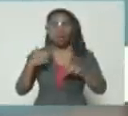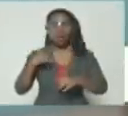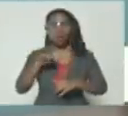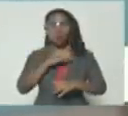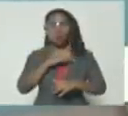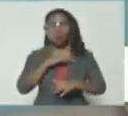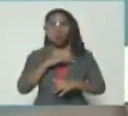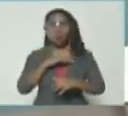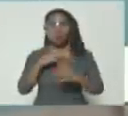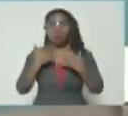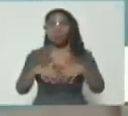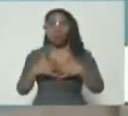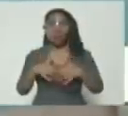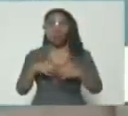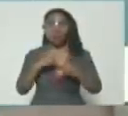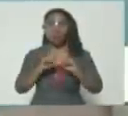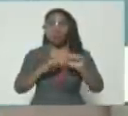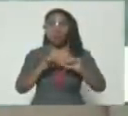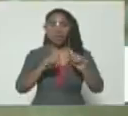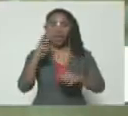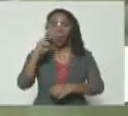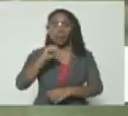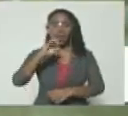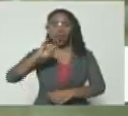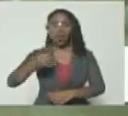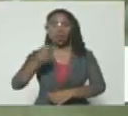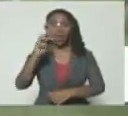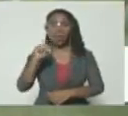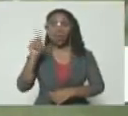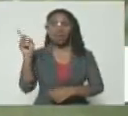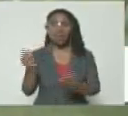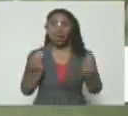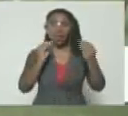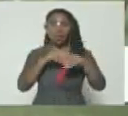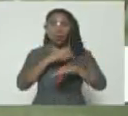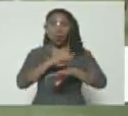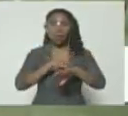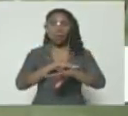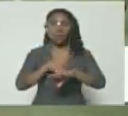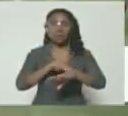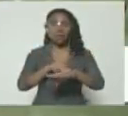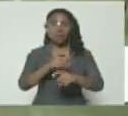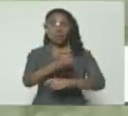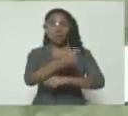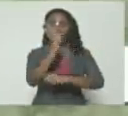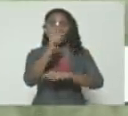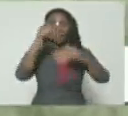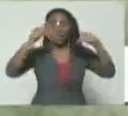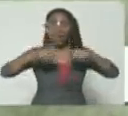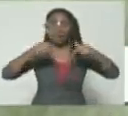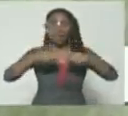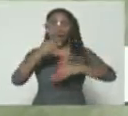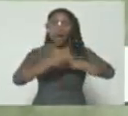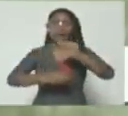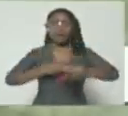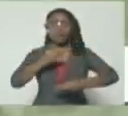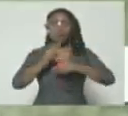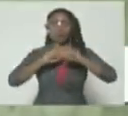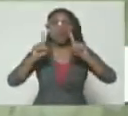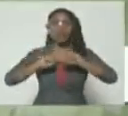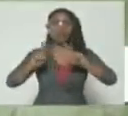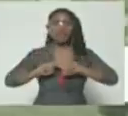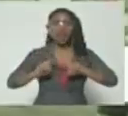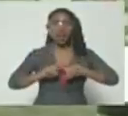planta de procesamiento MJM, que tiene un convenio con el Ministerio de Pesca, y desde aquí hacemos